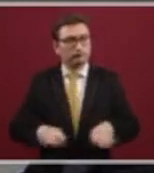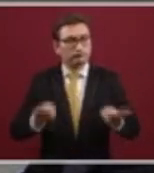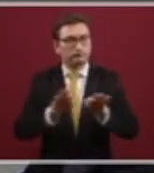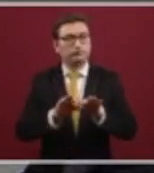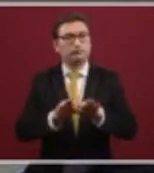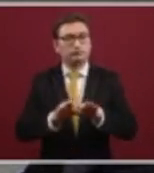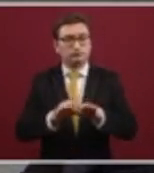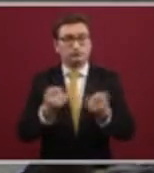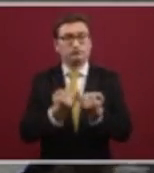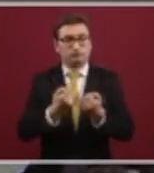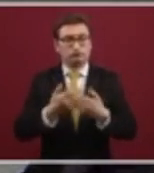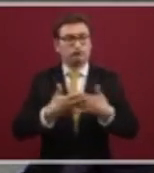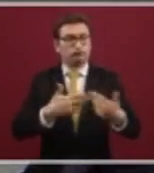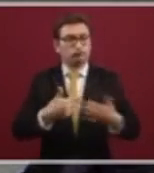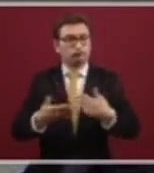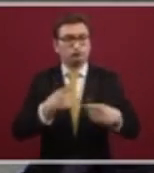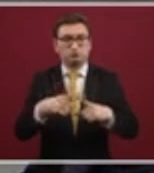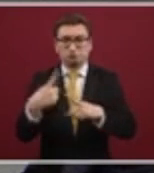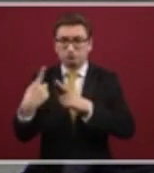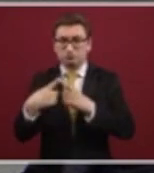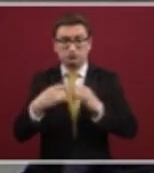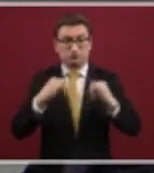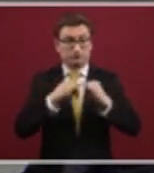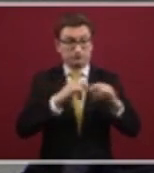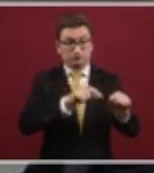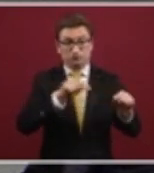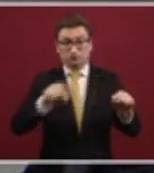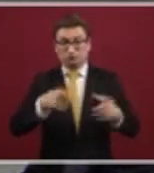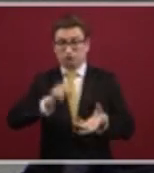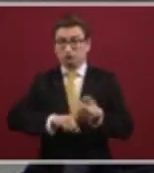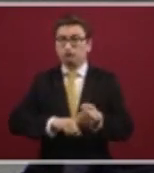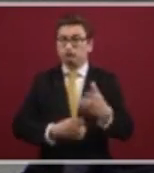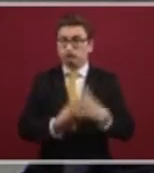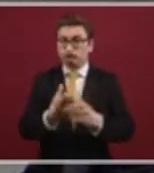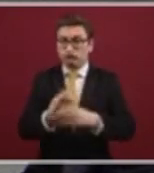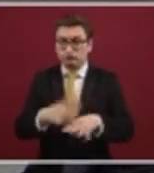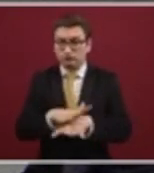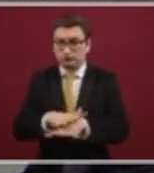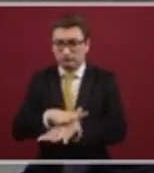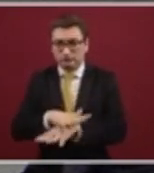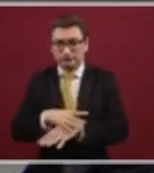y la modernización de las instituciones. Pero de manera…